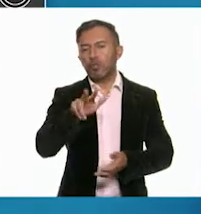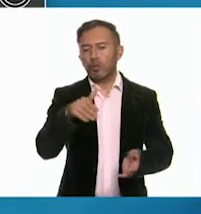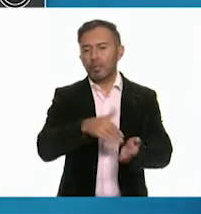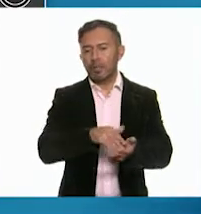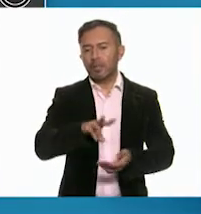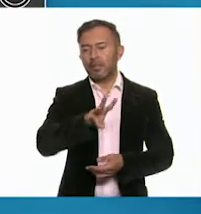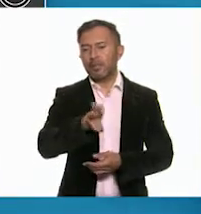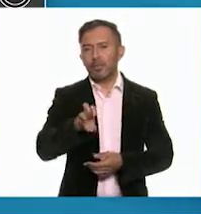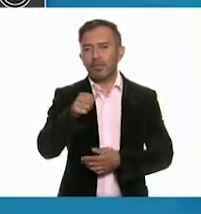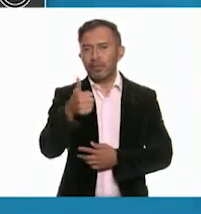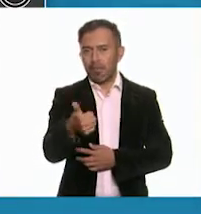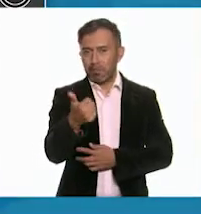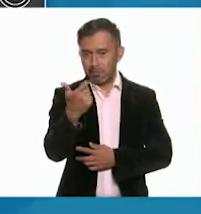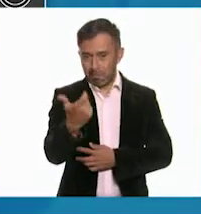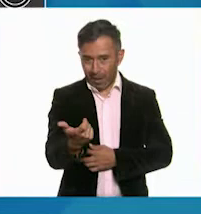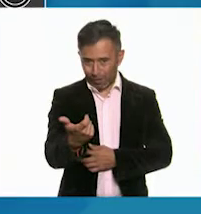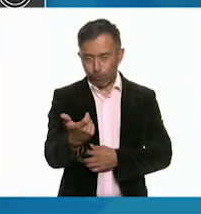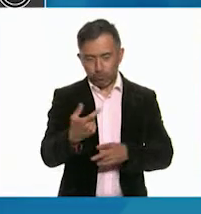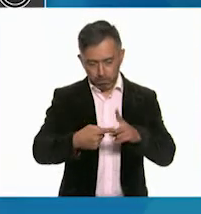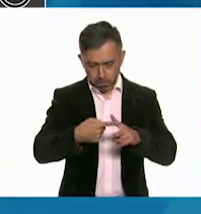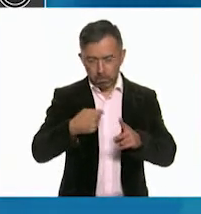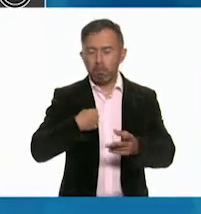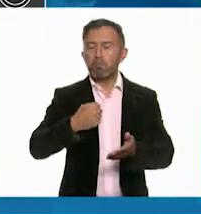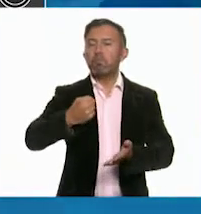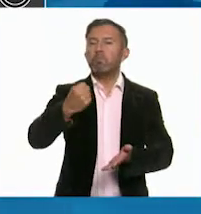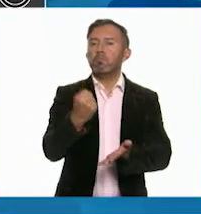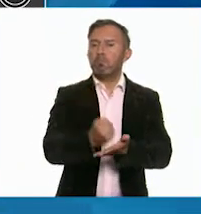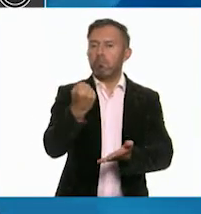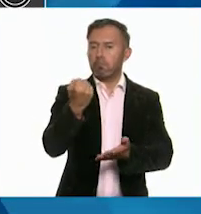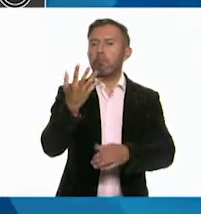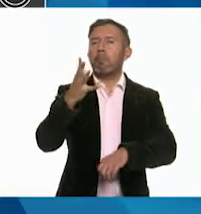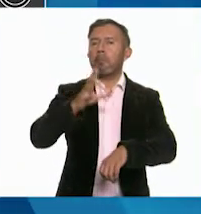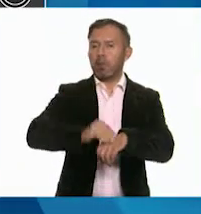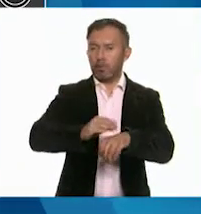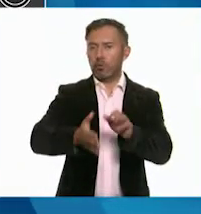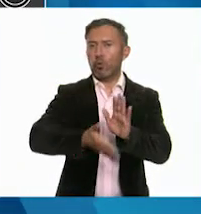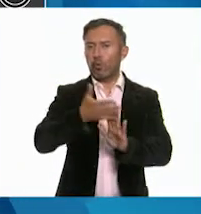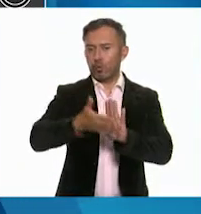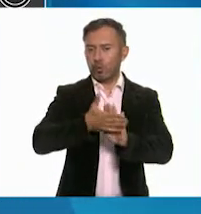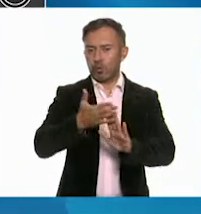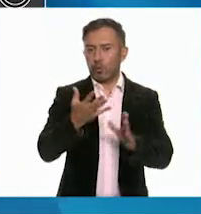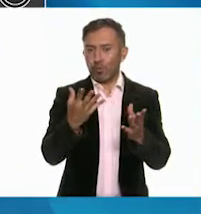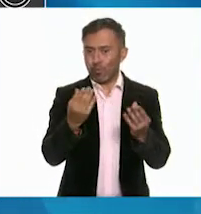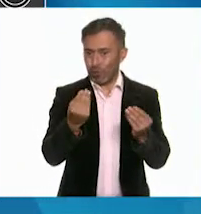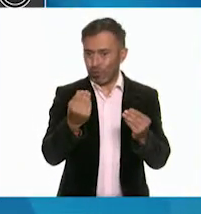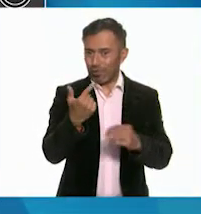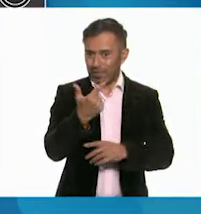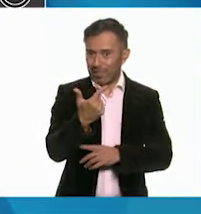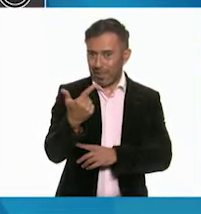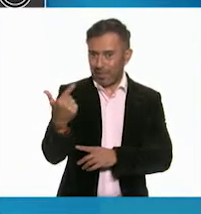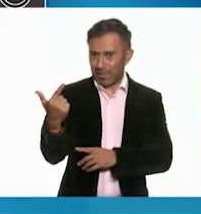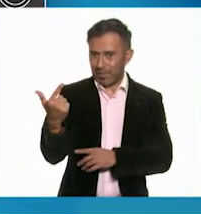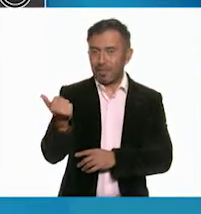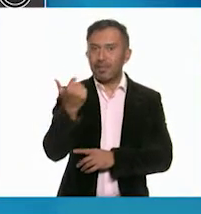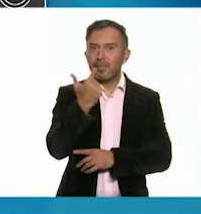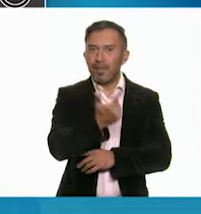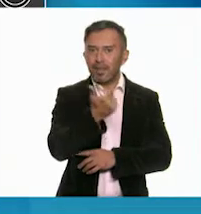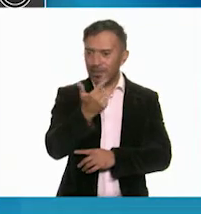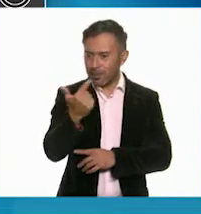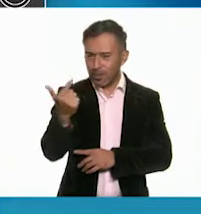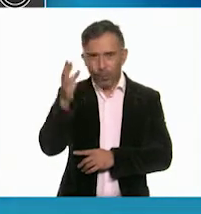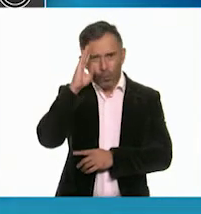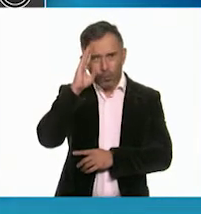218,306 pesos, se autorizó la licencia para su construcción. Muchos sietes, ¿no? Yo creo que ese era su número de la